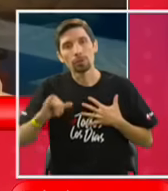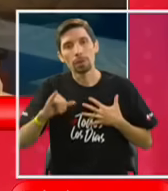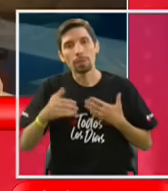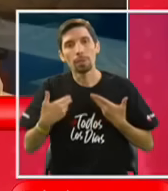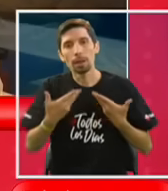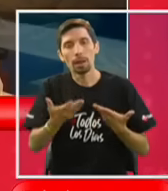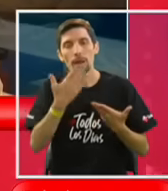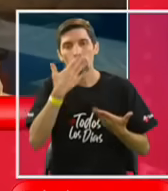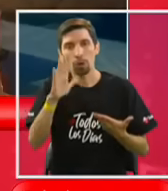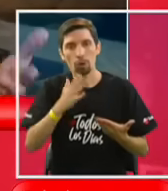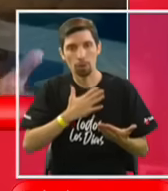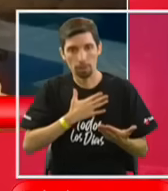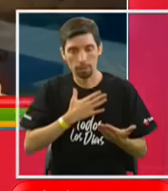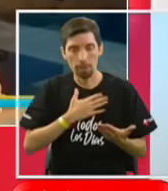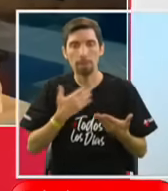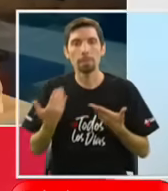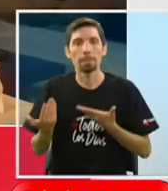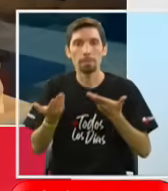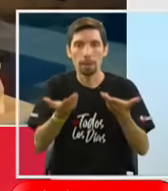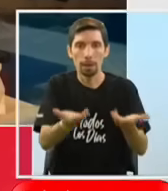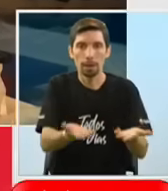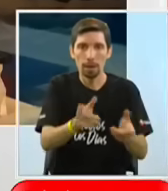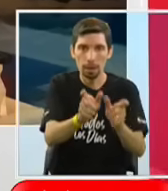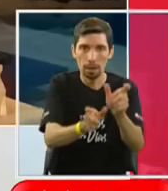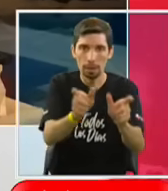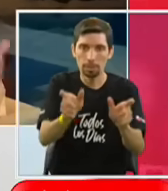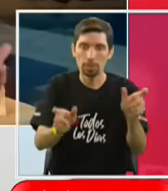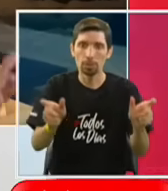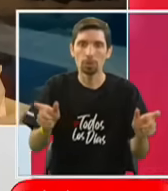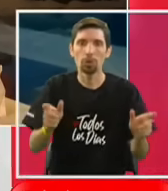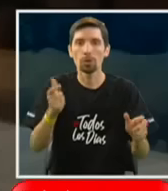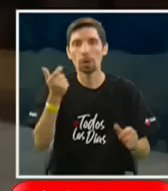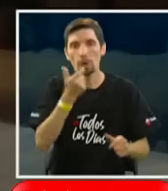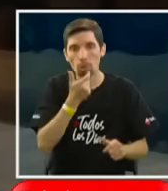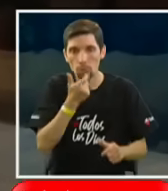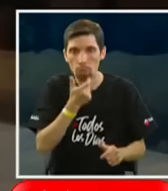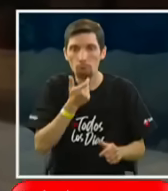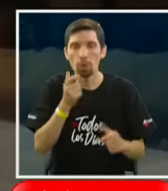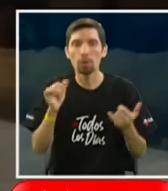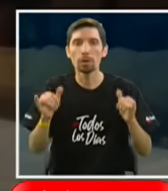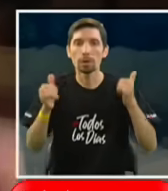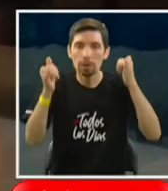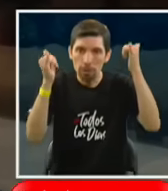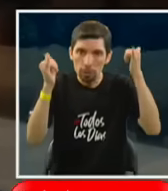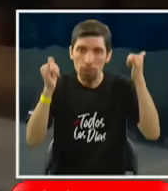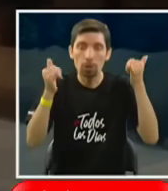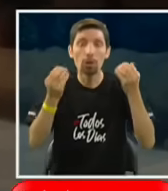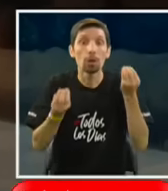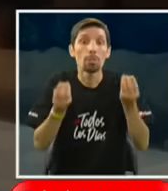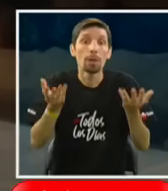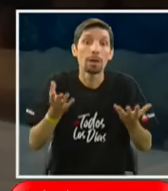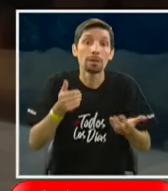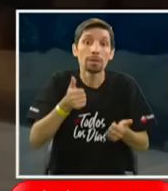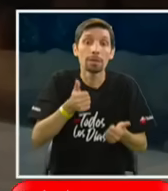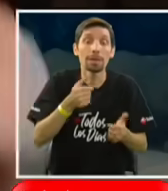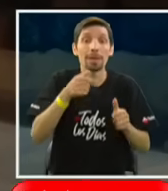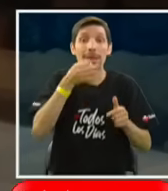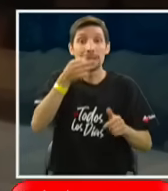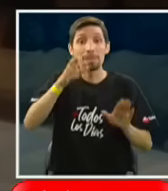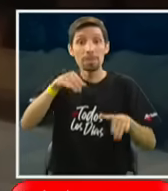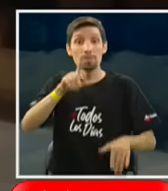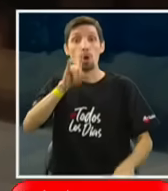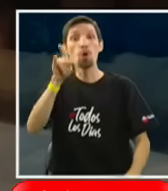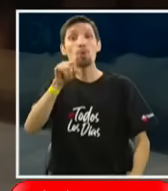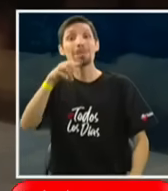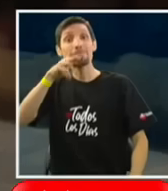dar lo mejor de mí para poder entregarle a la gente humor, entretención, que lo pase bien y, como dice Luis Miguel,